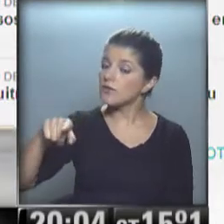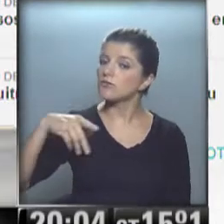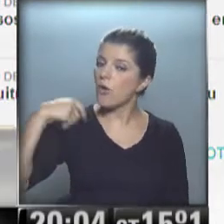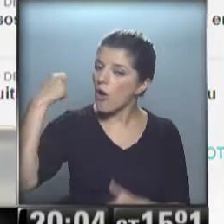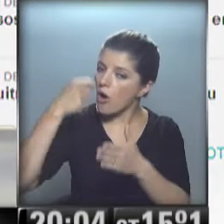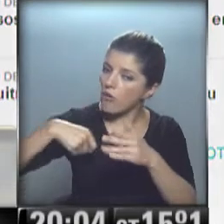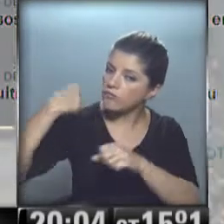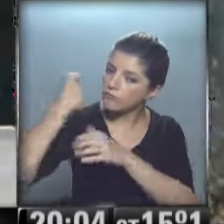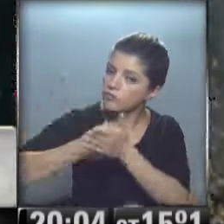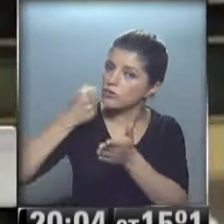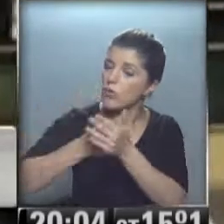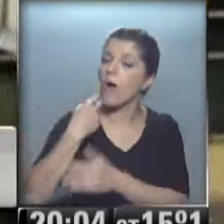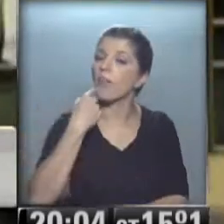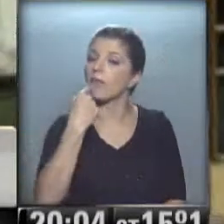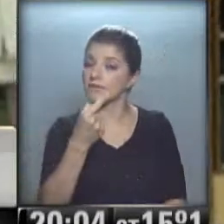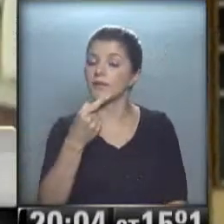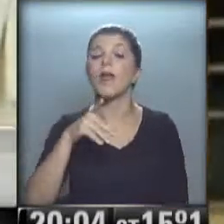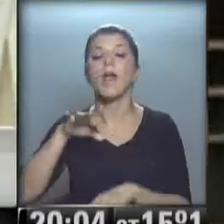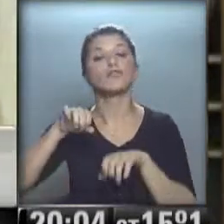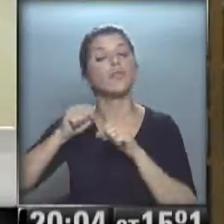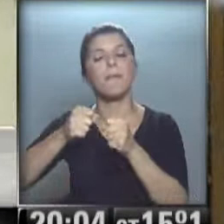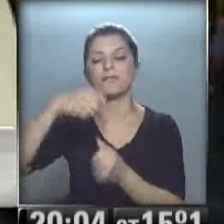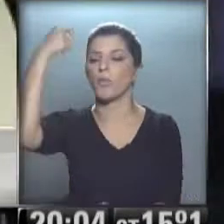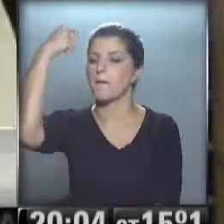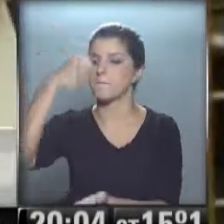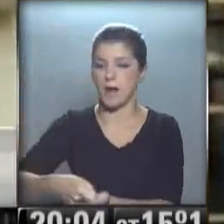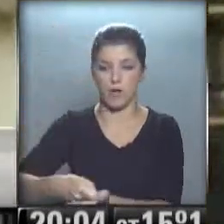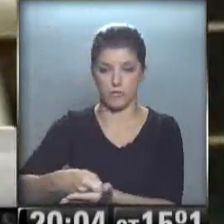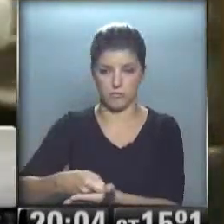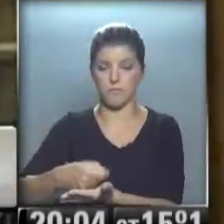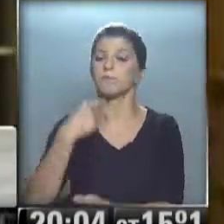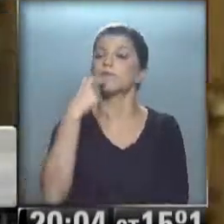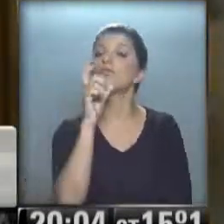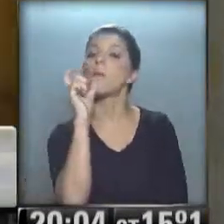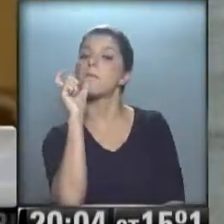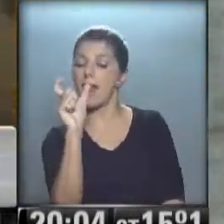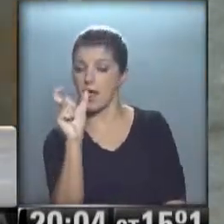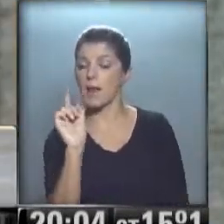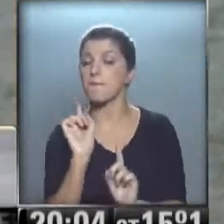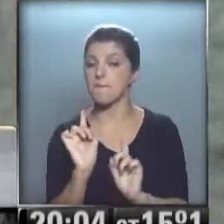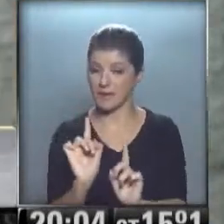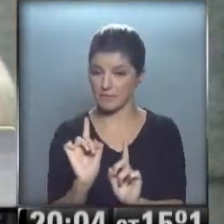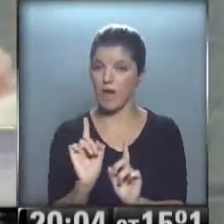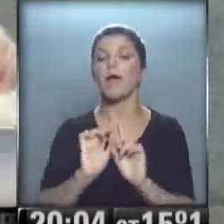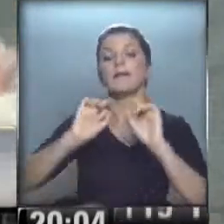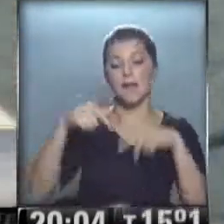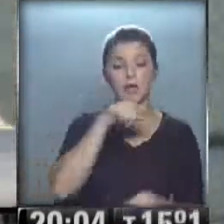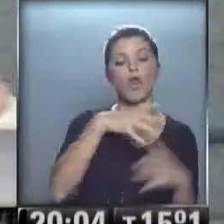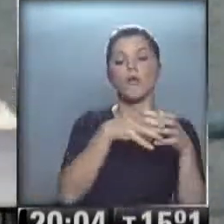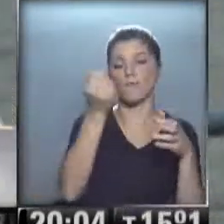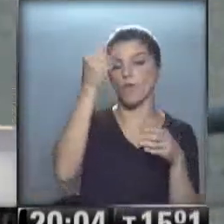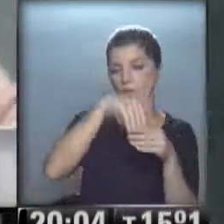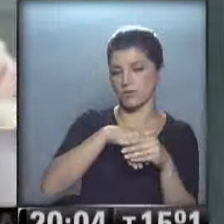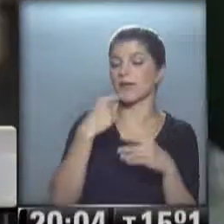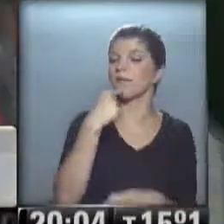en denominar default, repitiendo textualmente las palabras solicitadas y las amenazas de los fondos buitres.